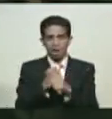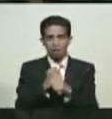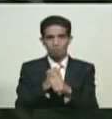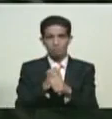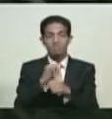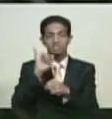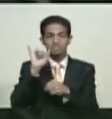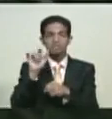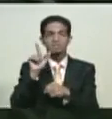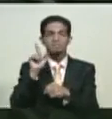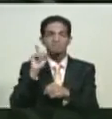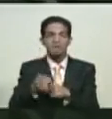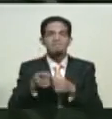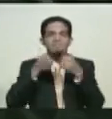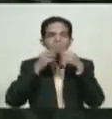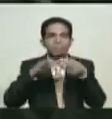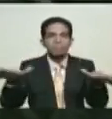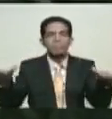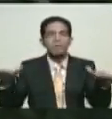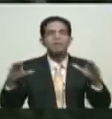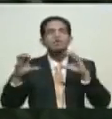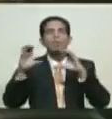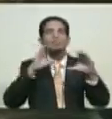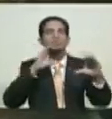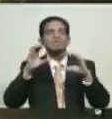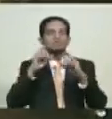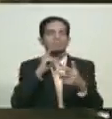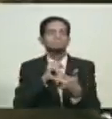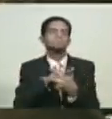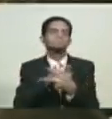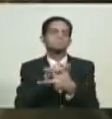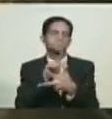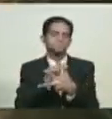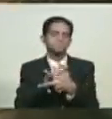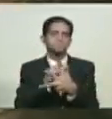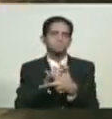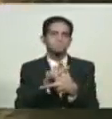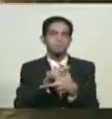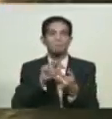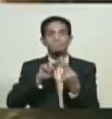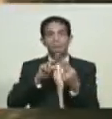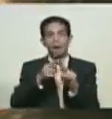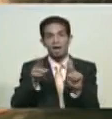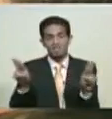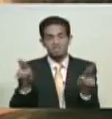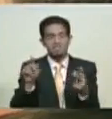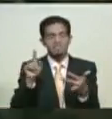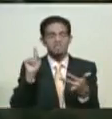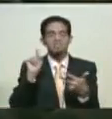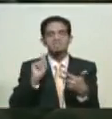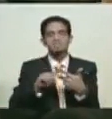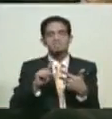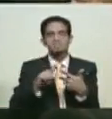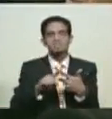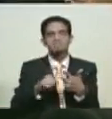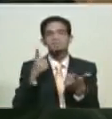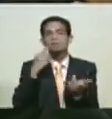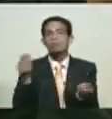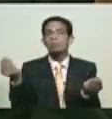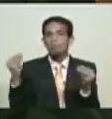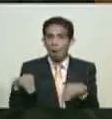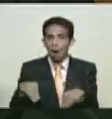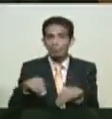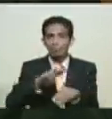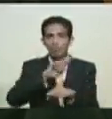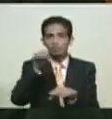comunicación nacionales lo que es en referencia a la paz lo que es en referencia al gran concilio nacional